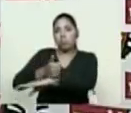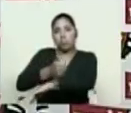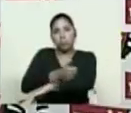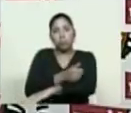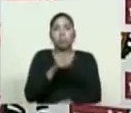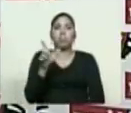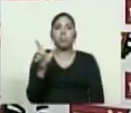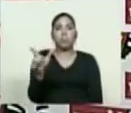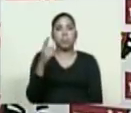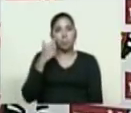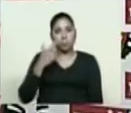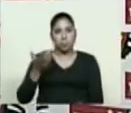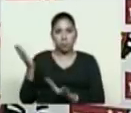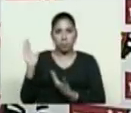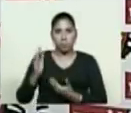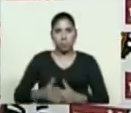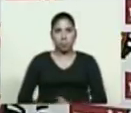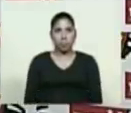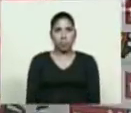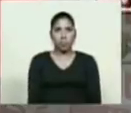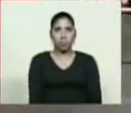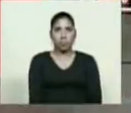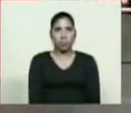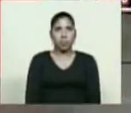Tolda Roja. De inmediato lo escuchamos.